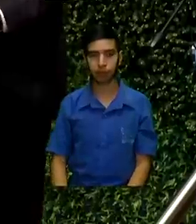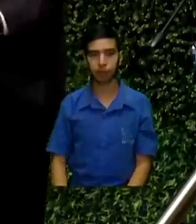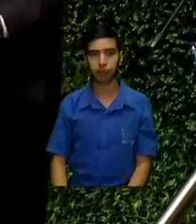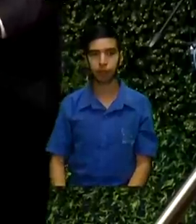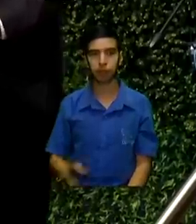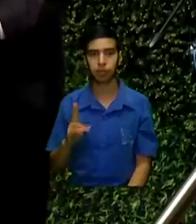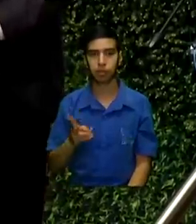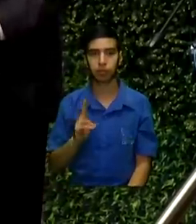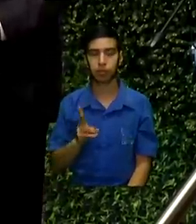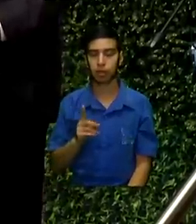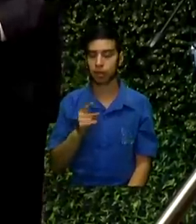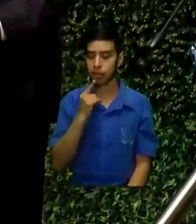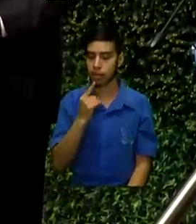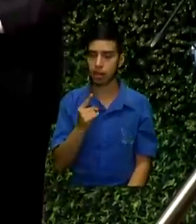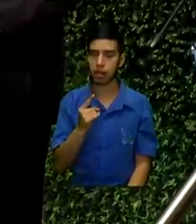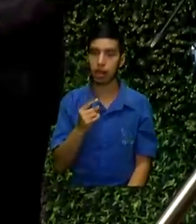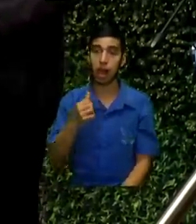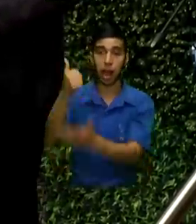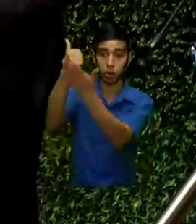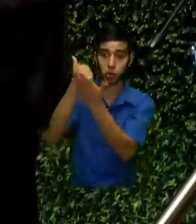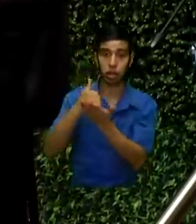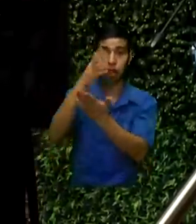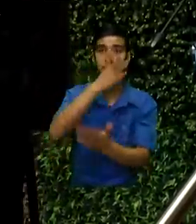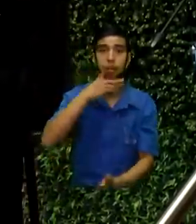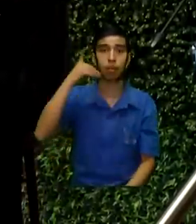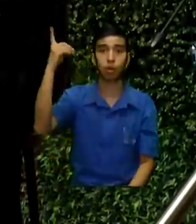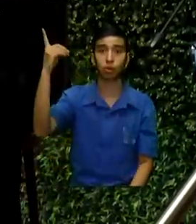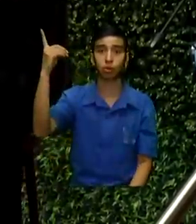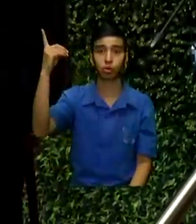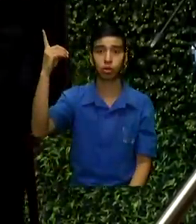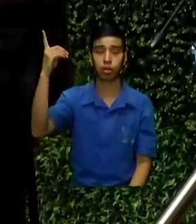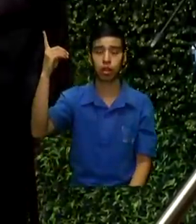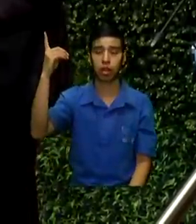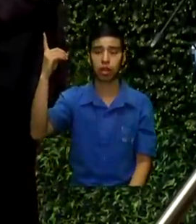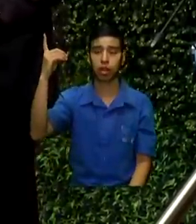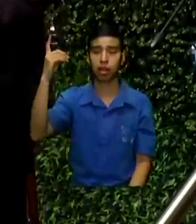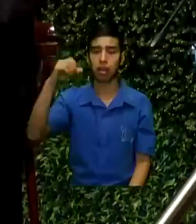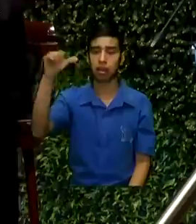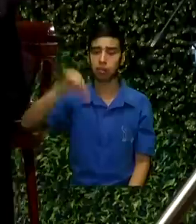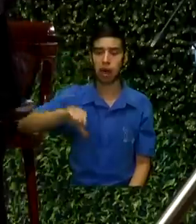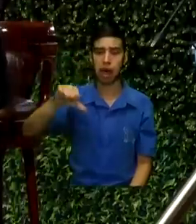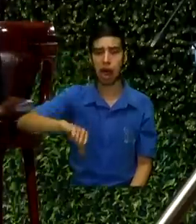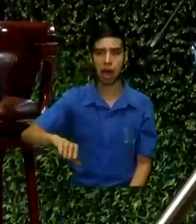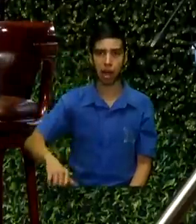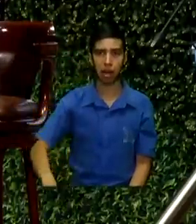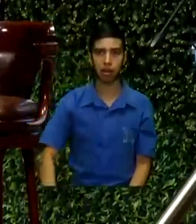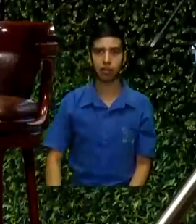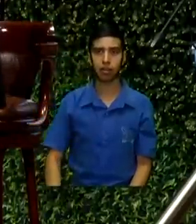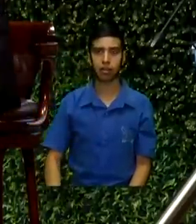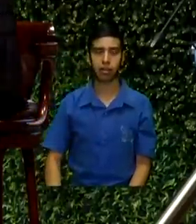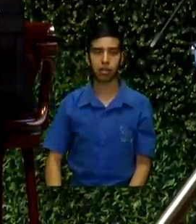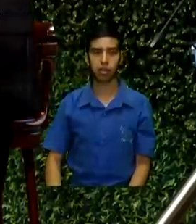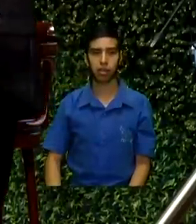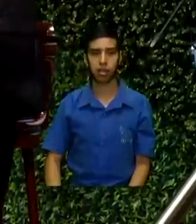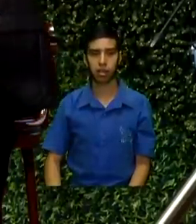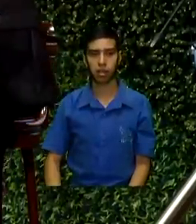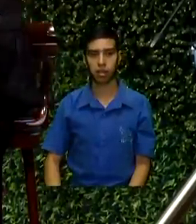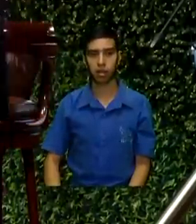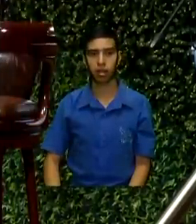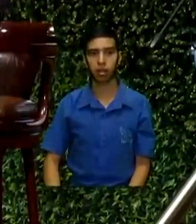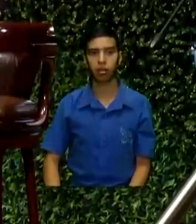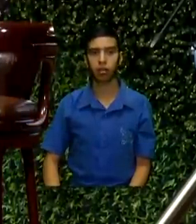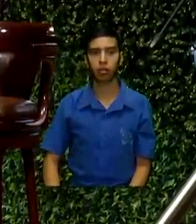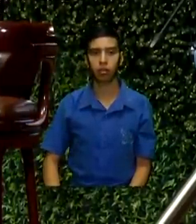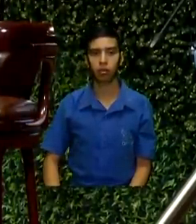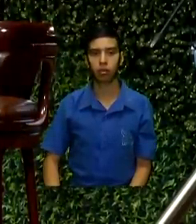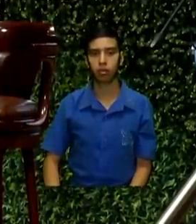del diablo, dijo. Un cristiano no puede tener demonios. Y como era un personaje, entonces toda la gente